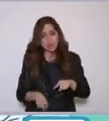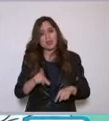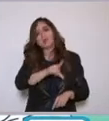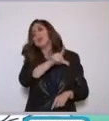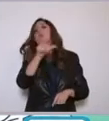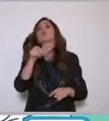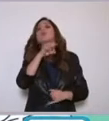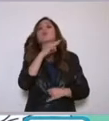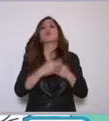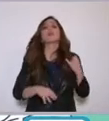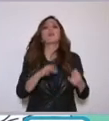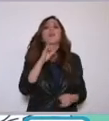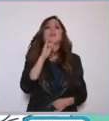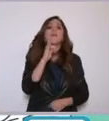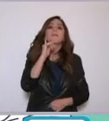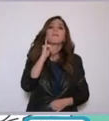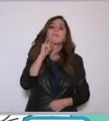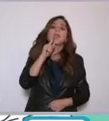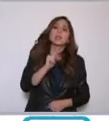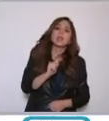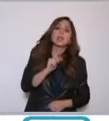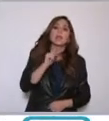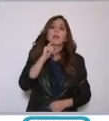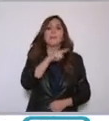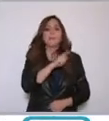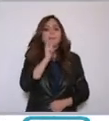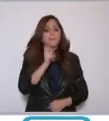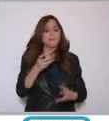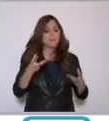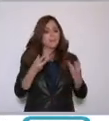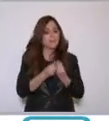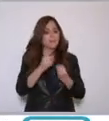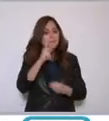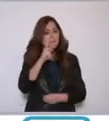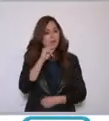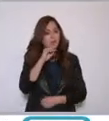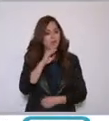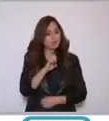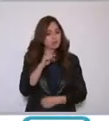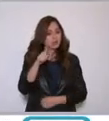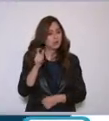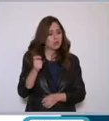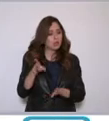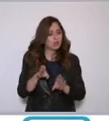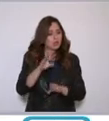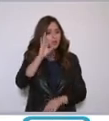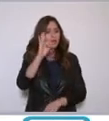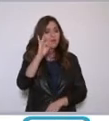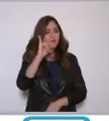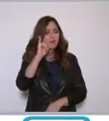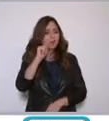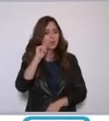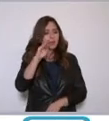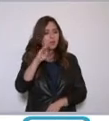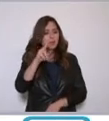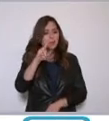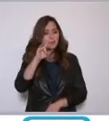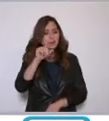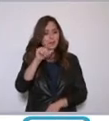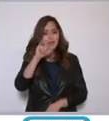la aplicación FitBrains. Esta aplicación de FitBrains es muy buena porque tiene una característica. A través de